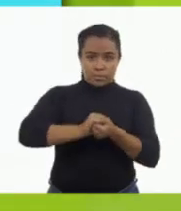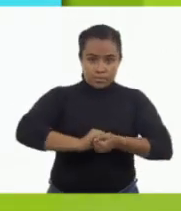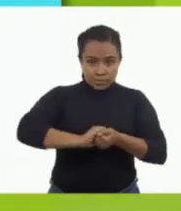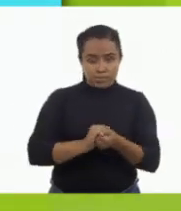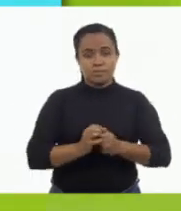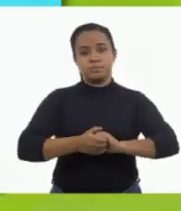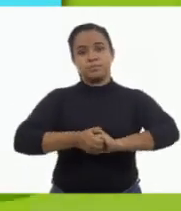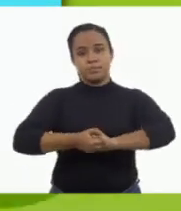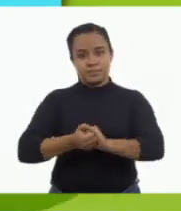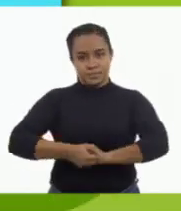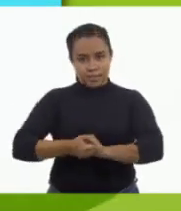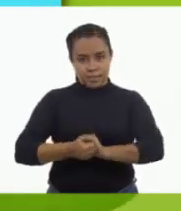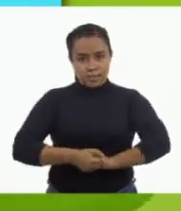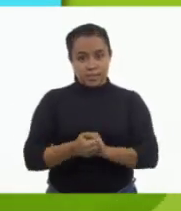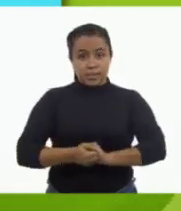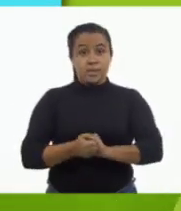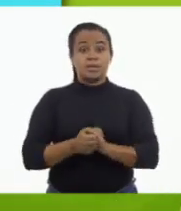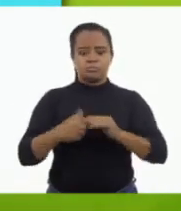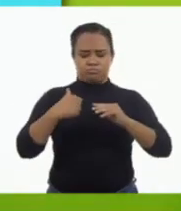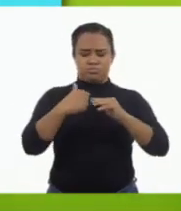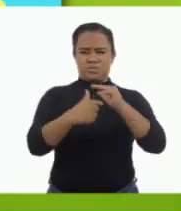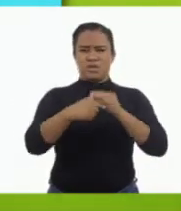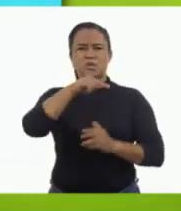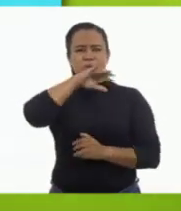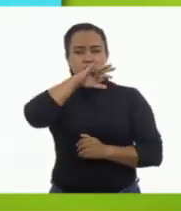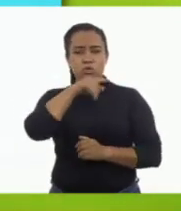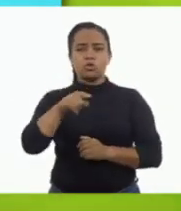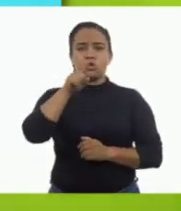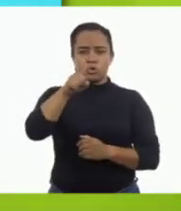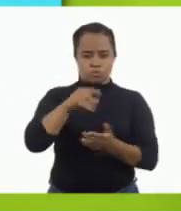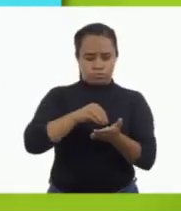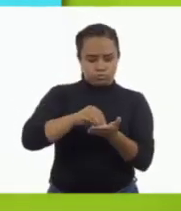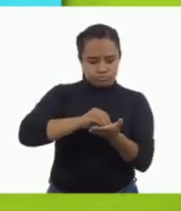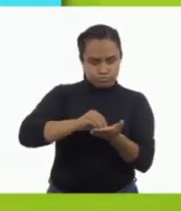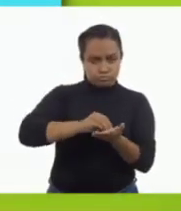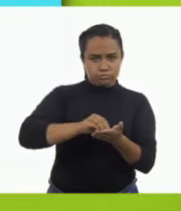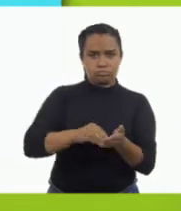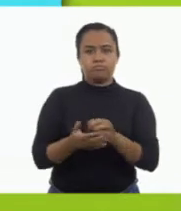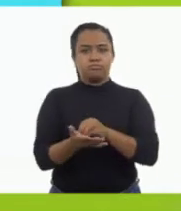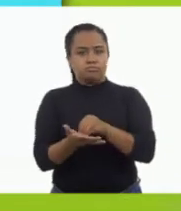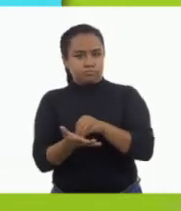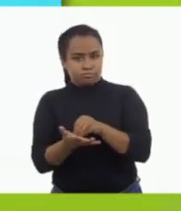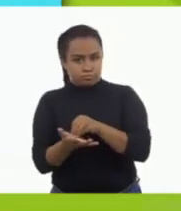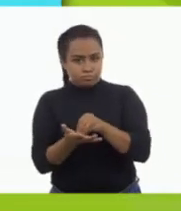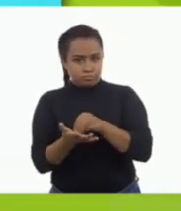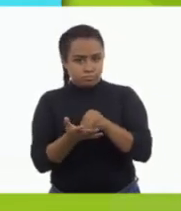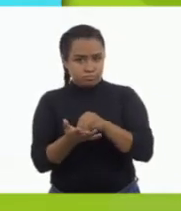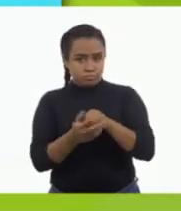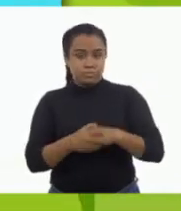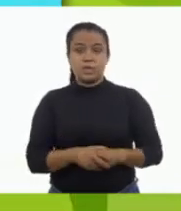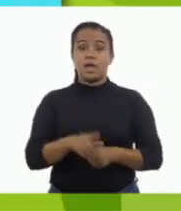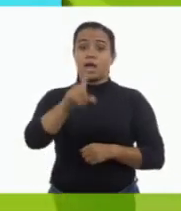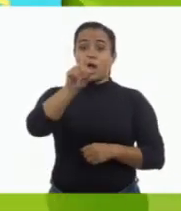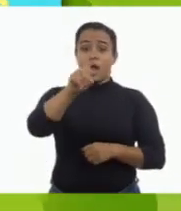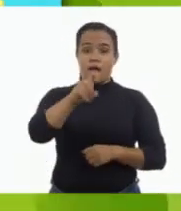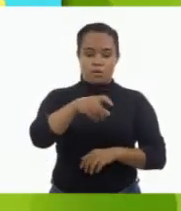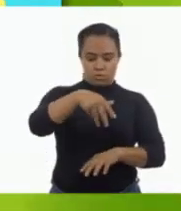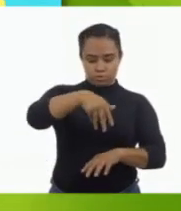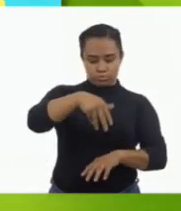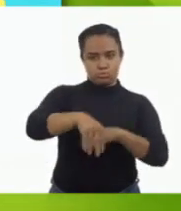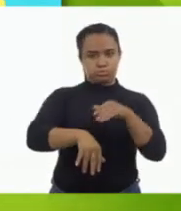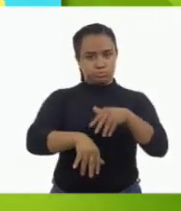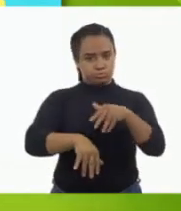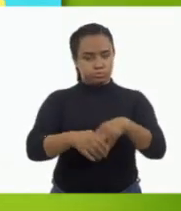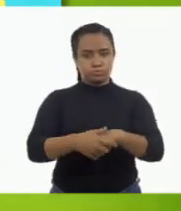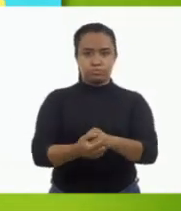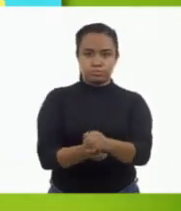dedos. Ahora haz como que rasguñas la palma de tus manos para lavar tus uñas. Enjuaga tus manos con